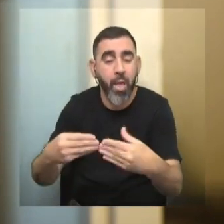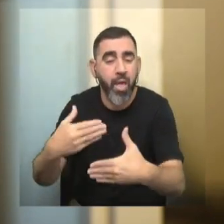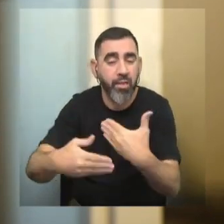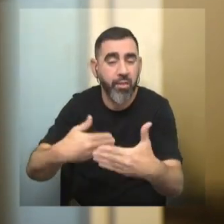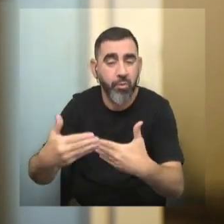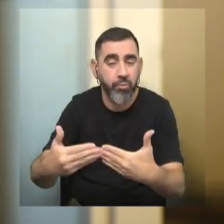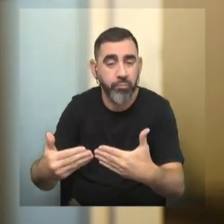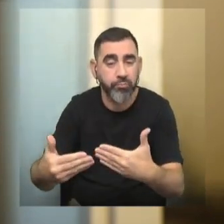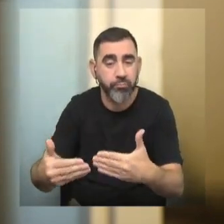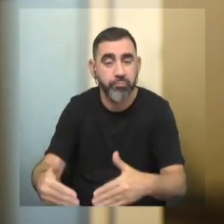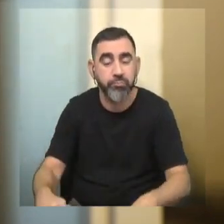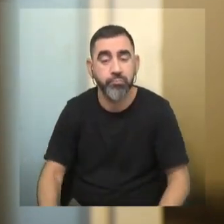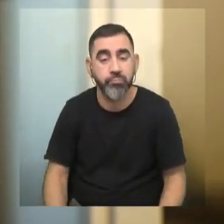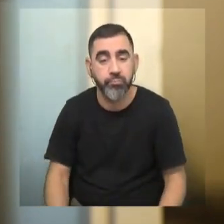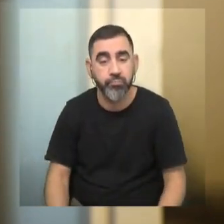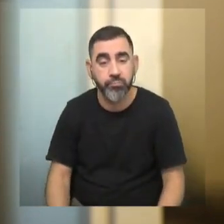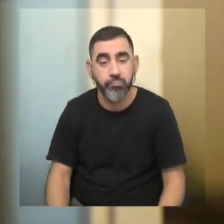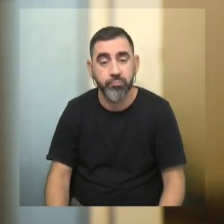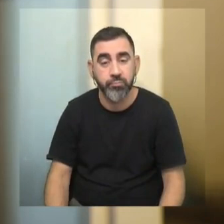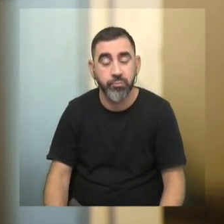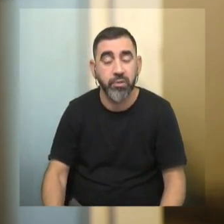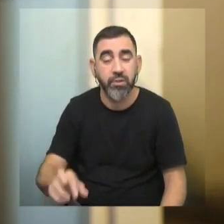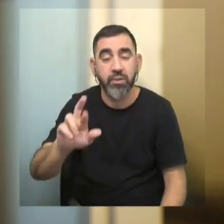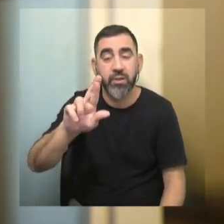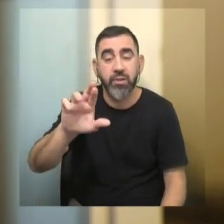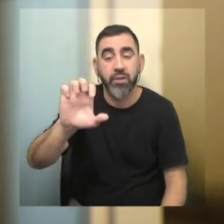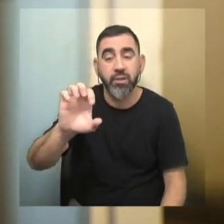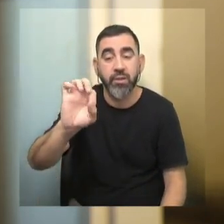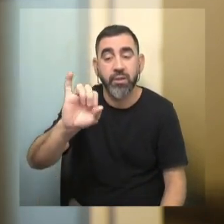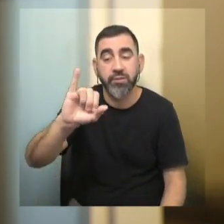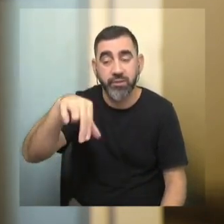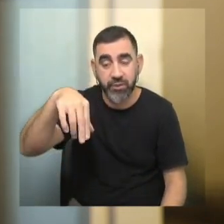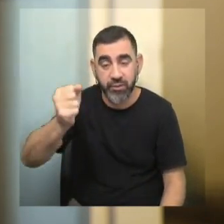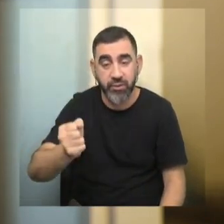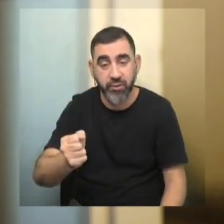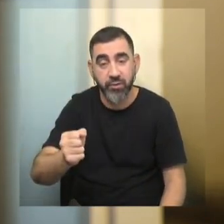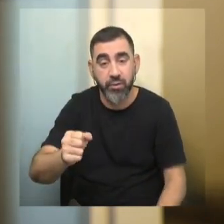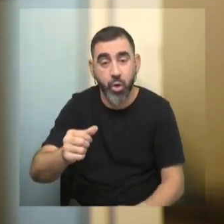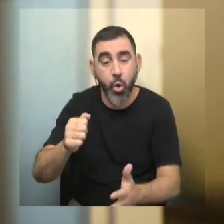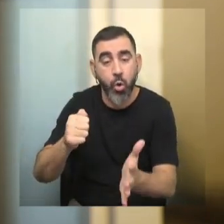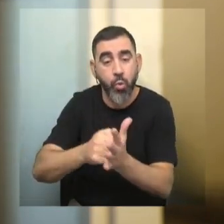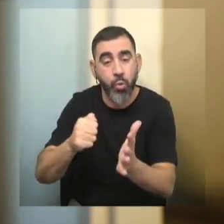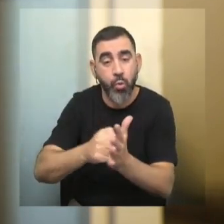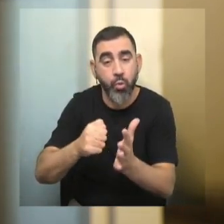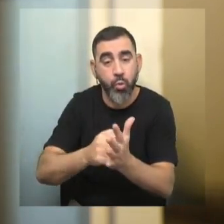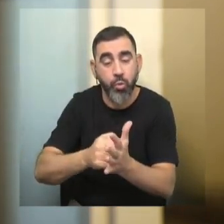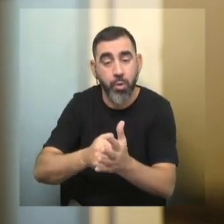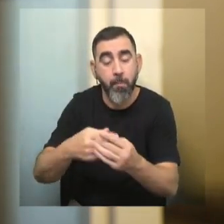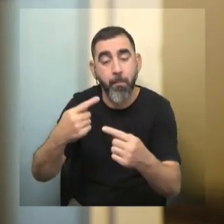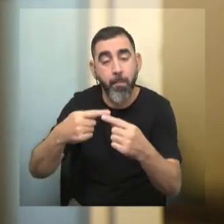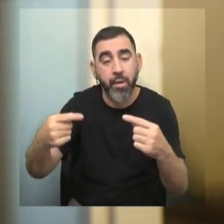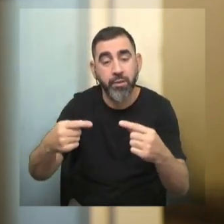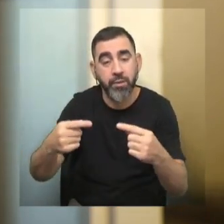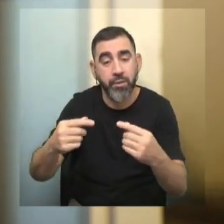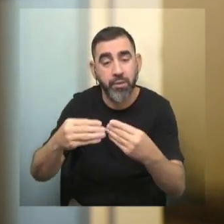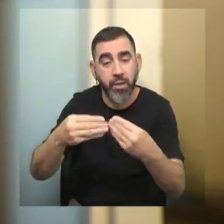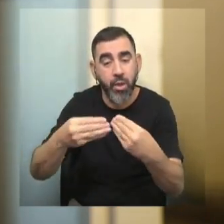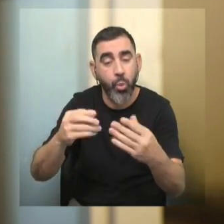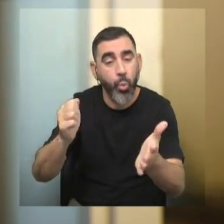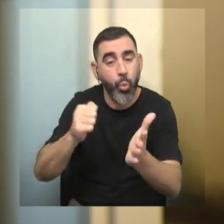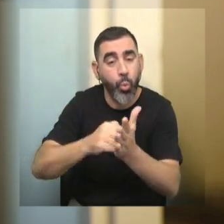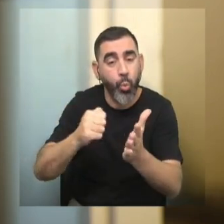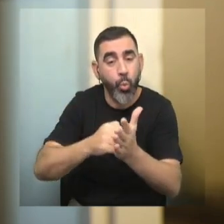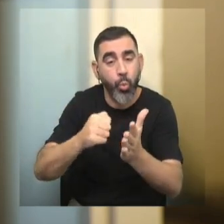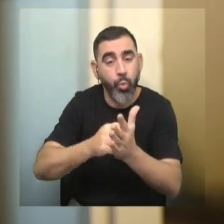plástico que a nivel técnico es una resina epoxi y lo que se logra es esto, ¿no? Un material